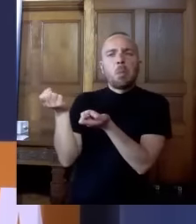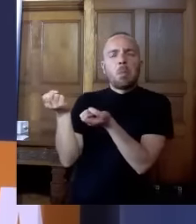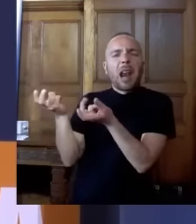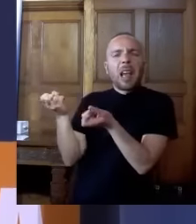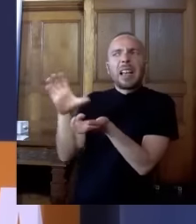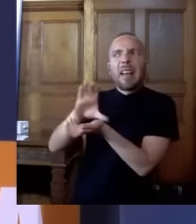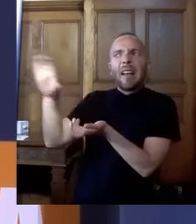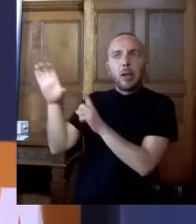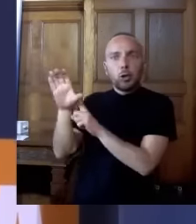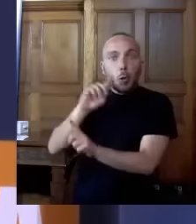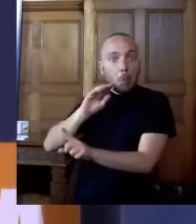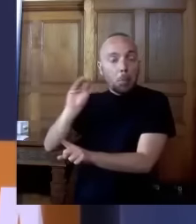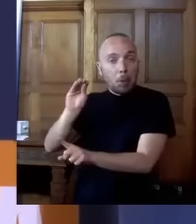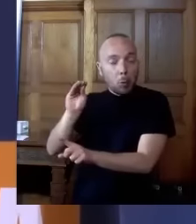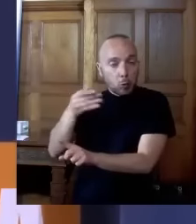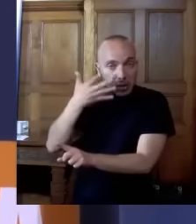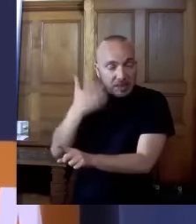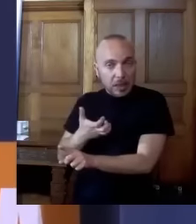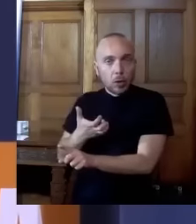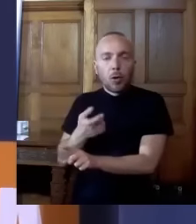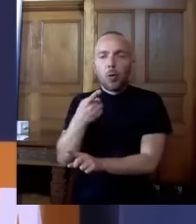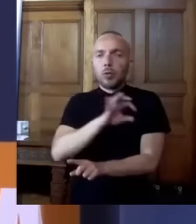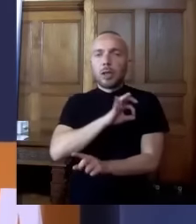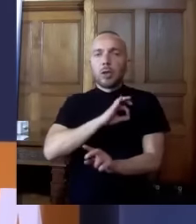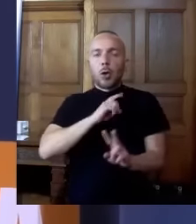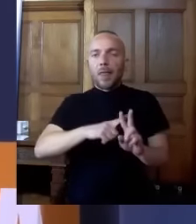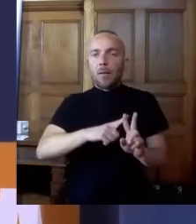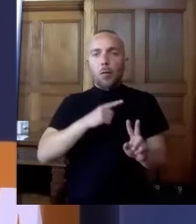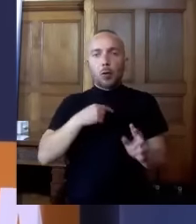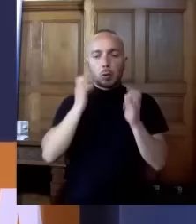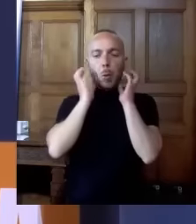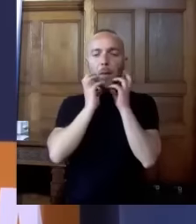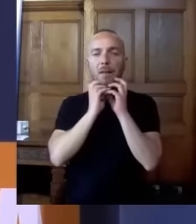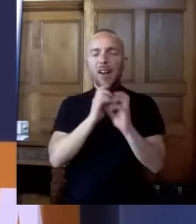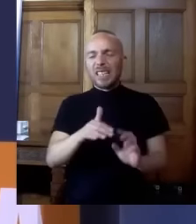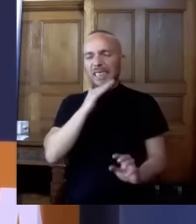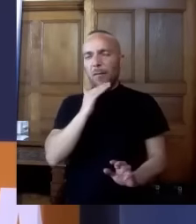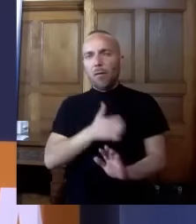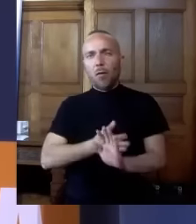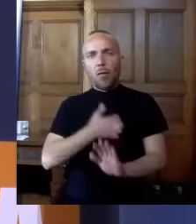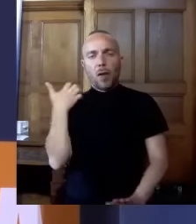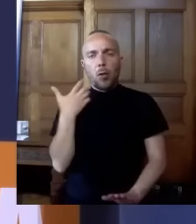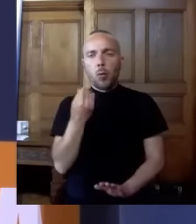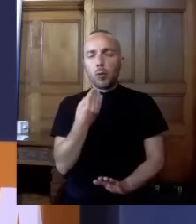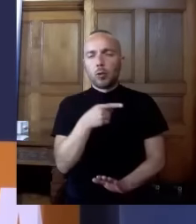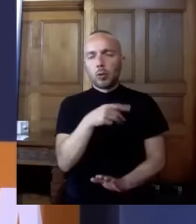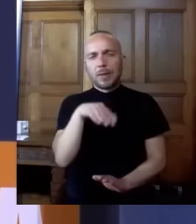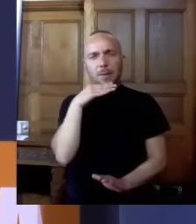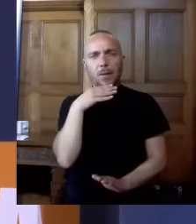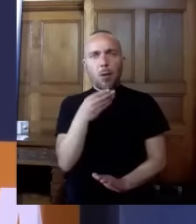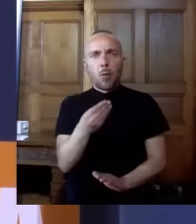eh se enfadaron muchísimo sobre todo un señor de vox con barba eh se enfadaron mogollón se enfadaron